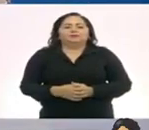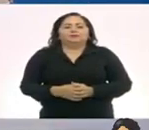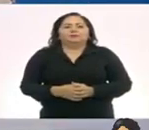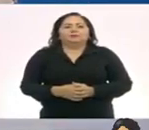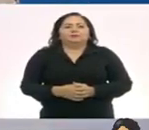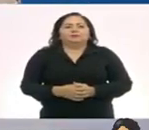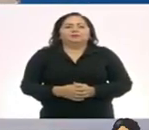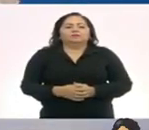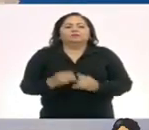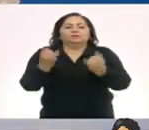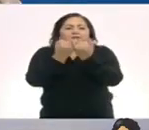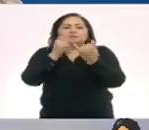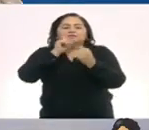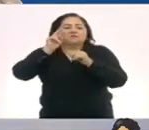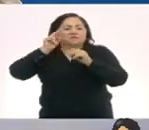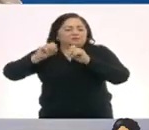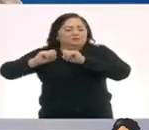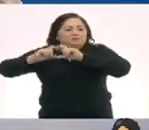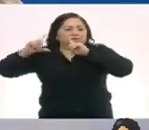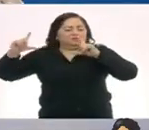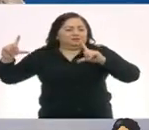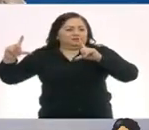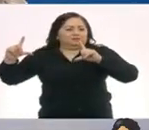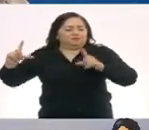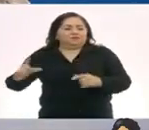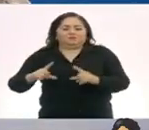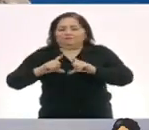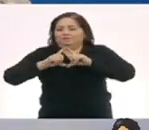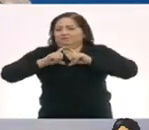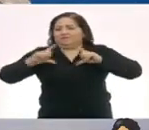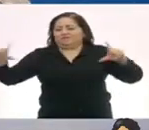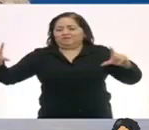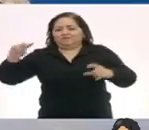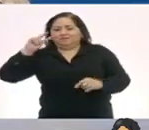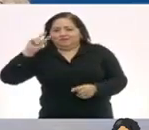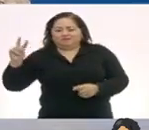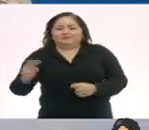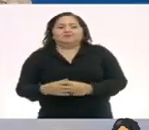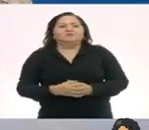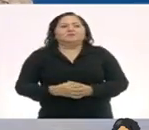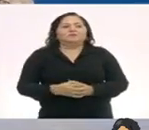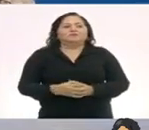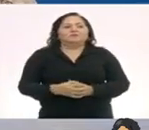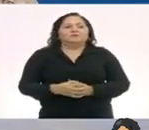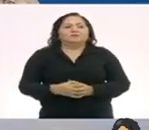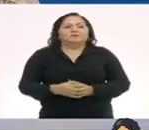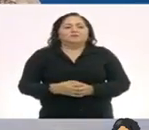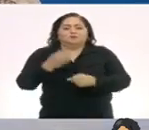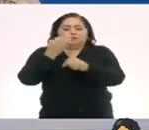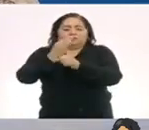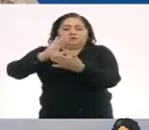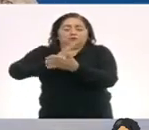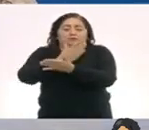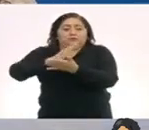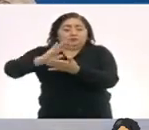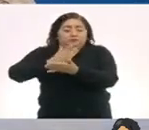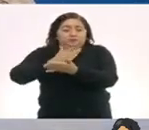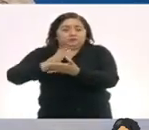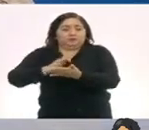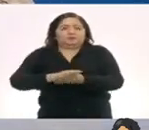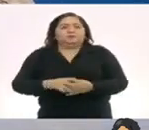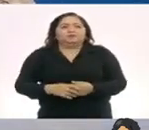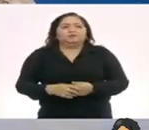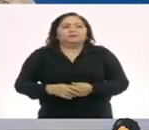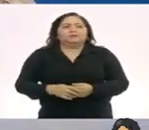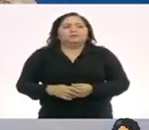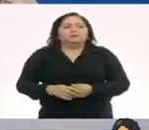Va a aparecer también ahí en su pantalla un entero, toda una barra completa. Ajá. Uh-huh. Y la vamos a dividir